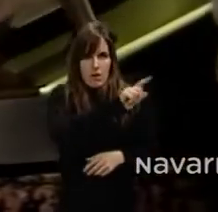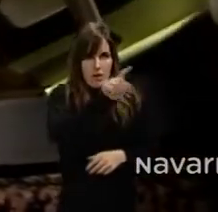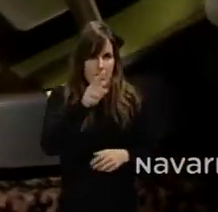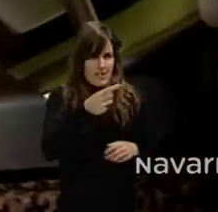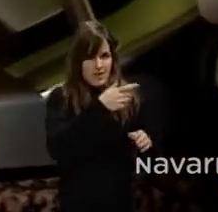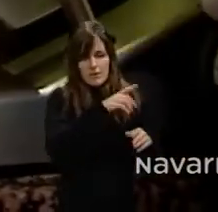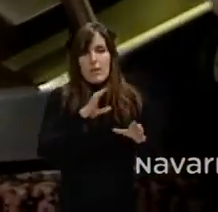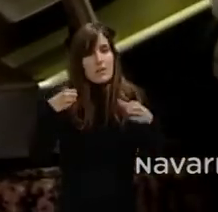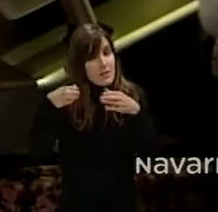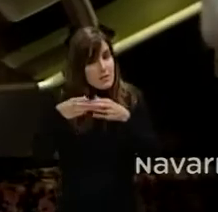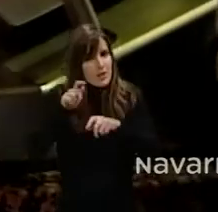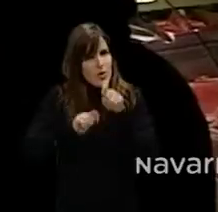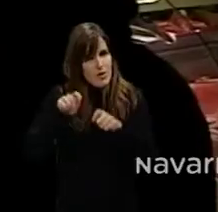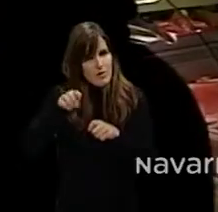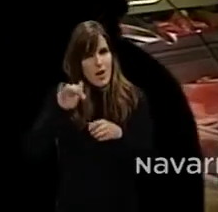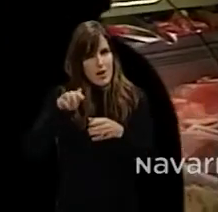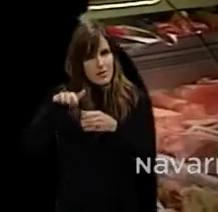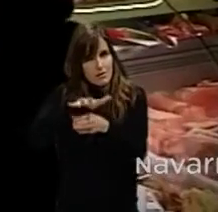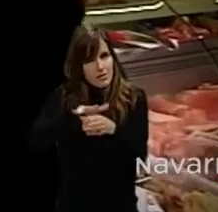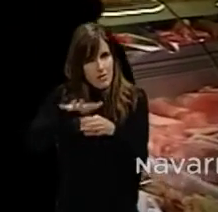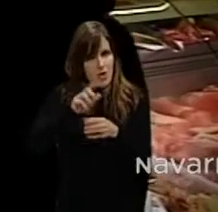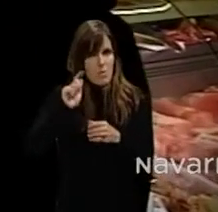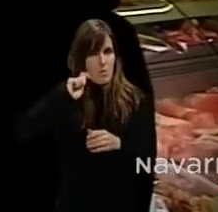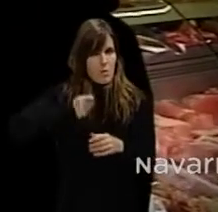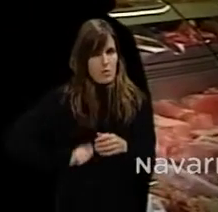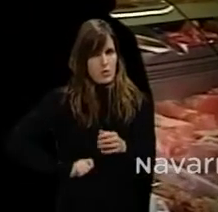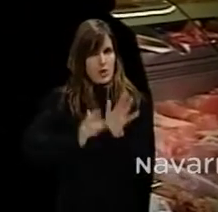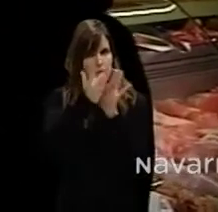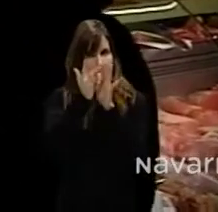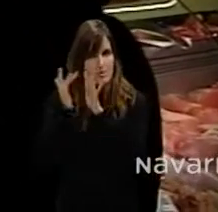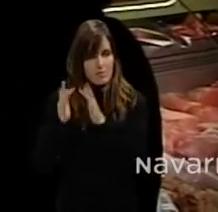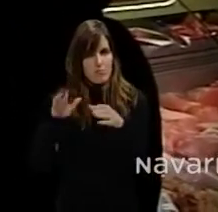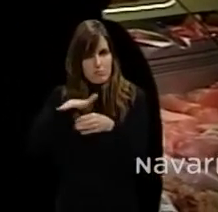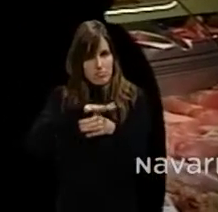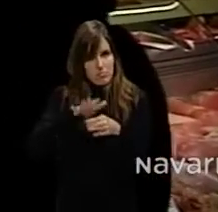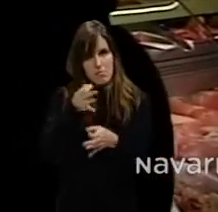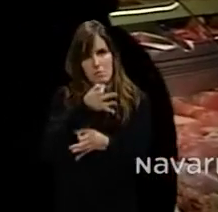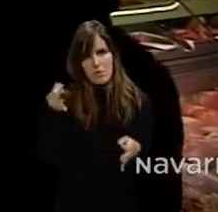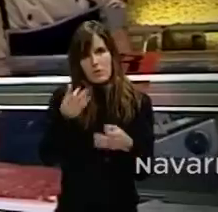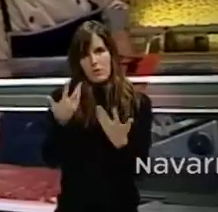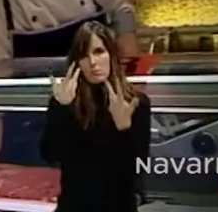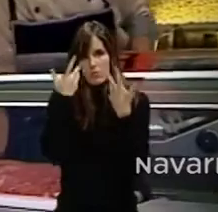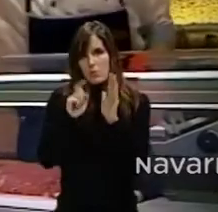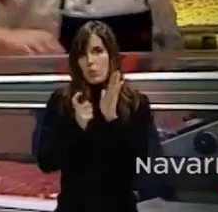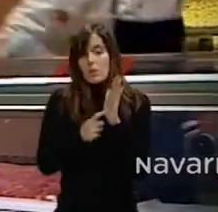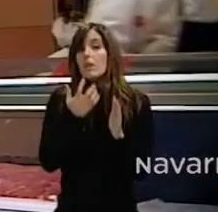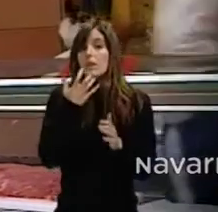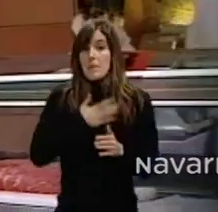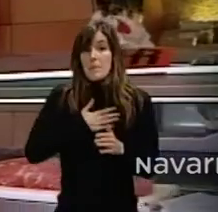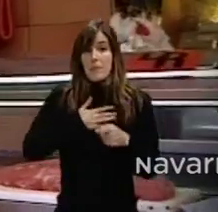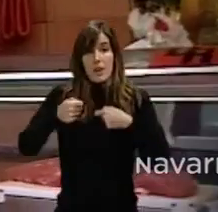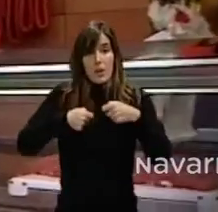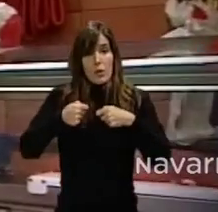hace todo el gremio y evidentemente siempre con unos profesionales detrás como es el equipo del gremio el gremio por ejemplo en mi negocio